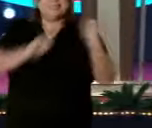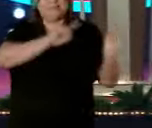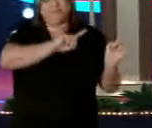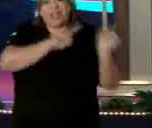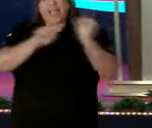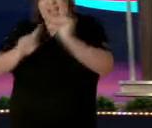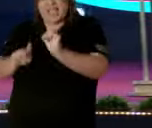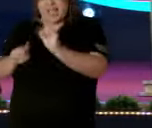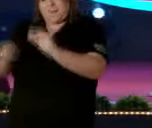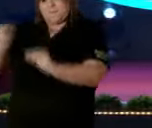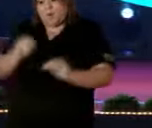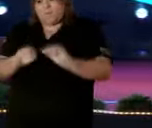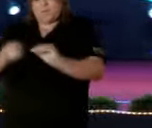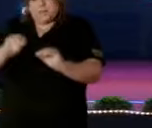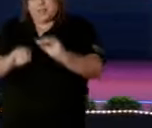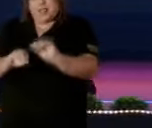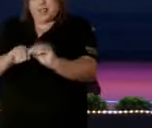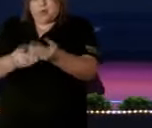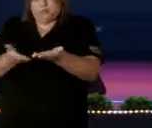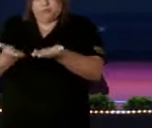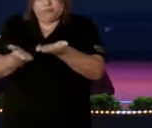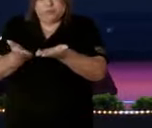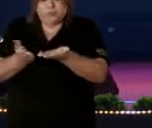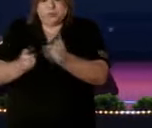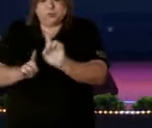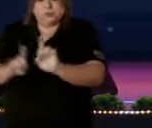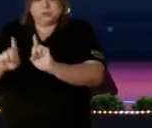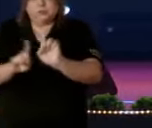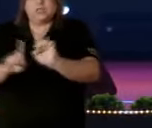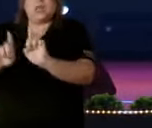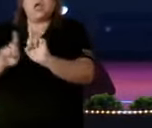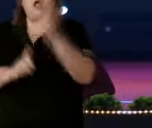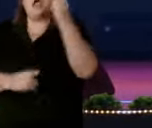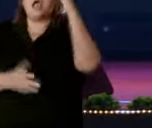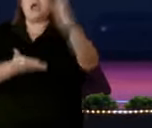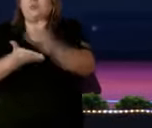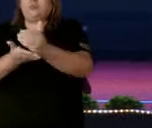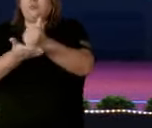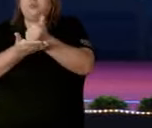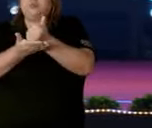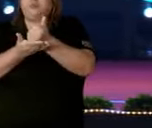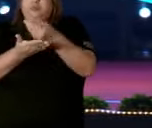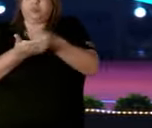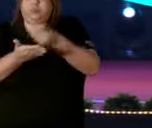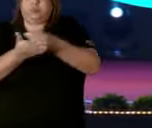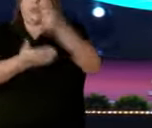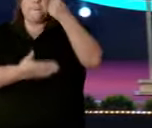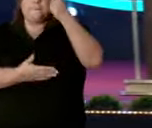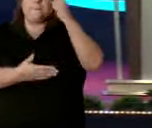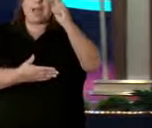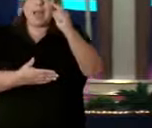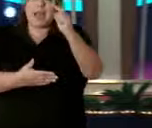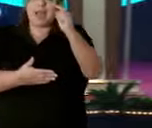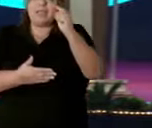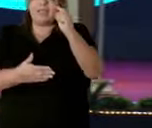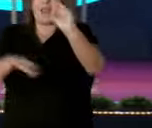movimiento, todos los diezmos al alfolí y haya alimento en mi casa. Esta